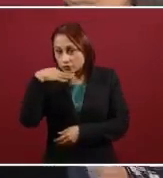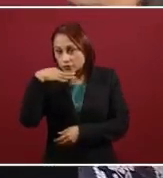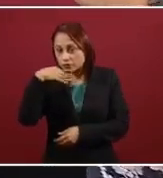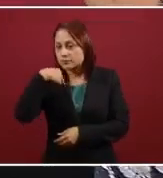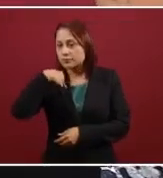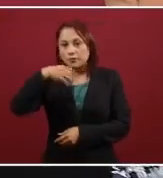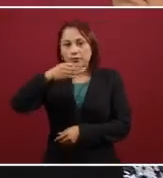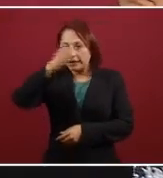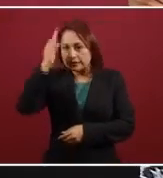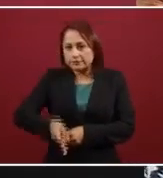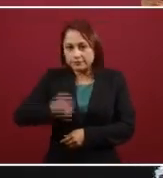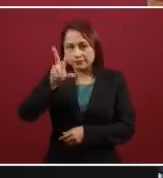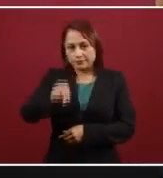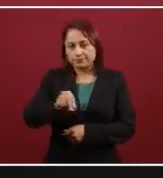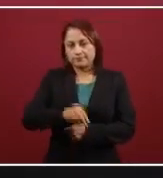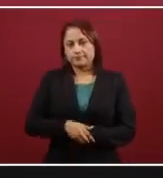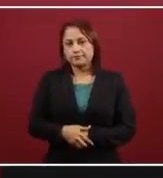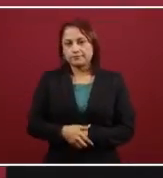permitir.